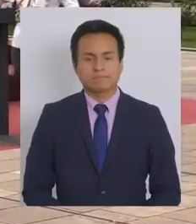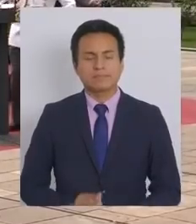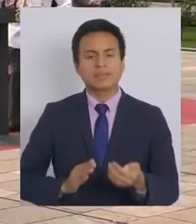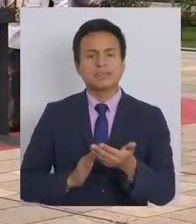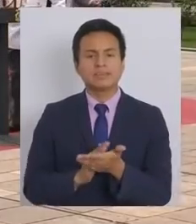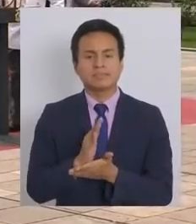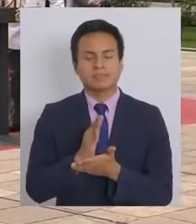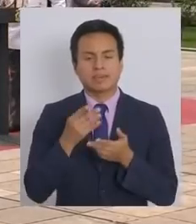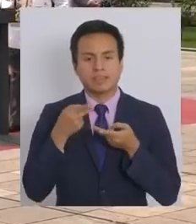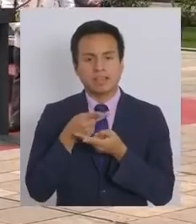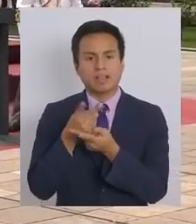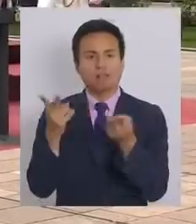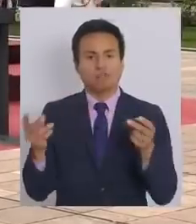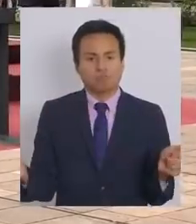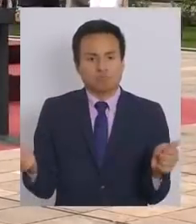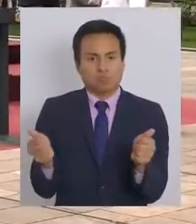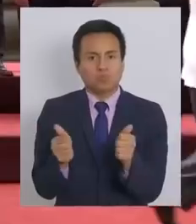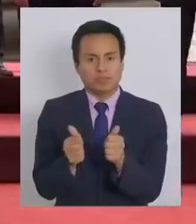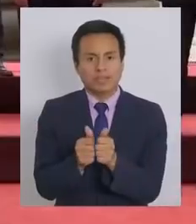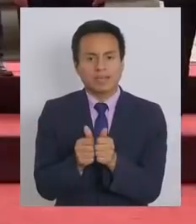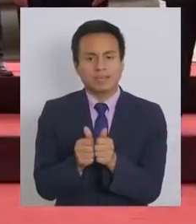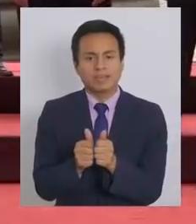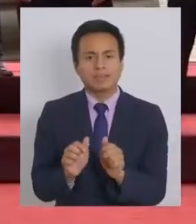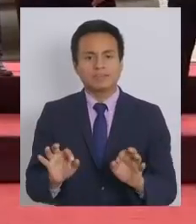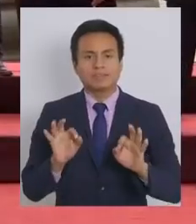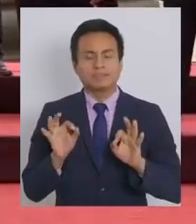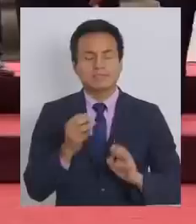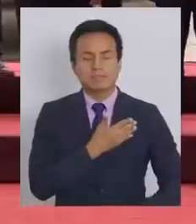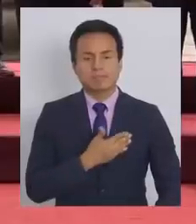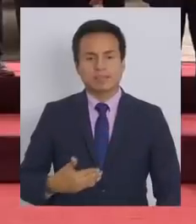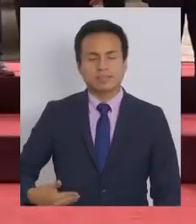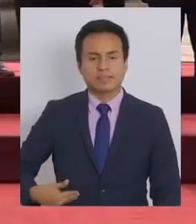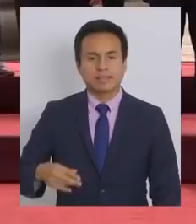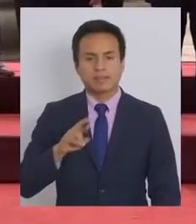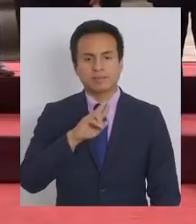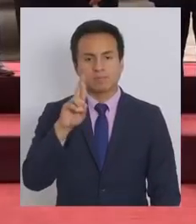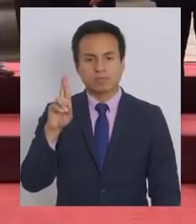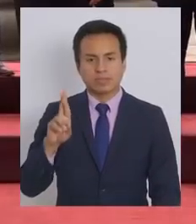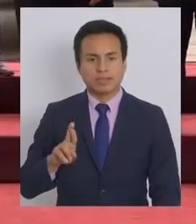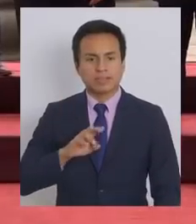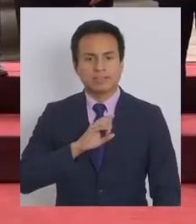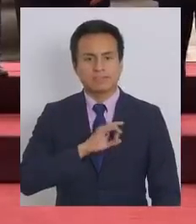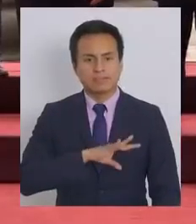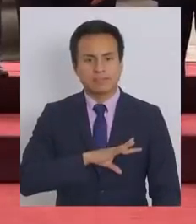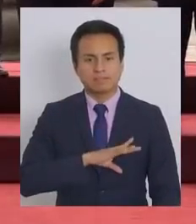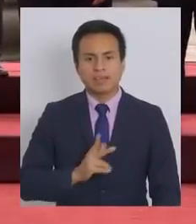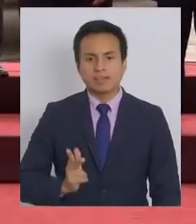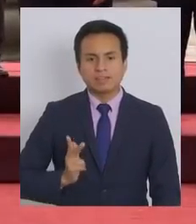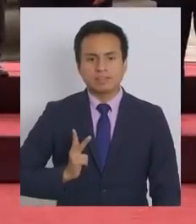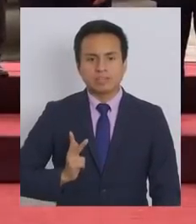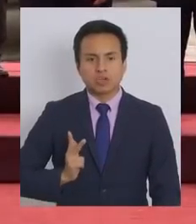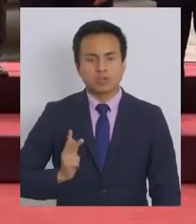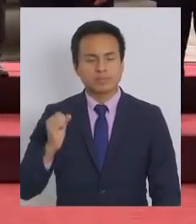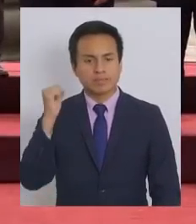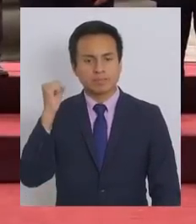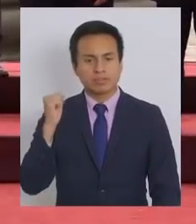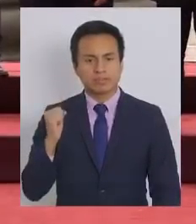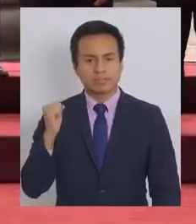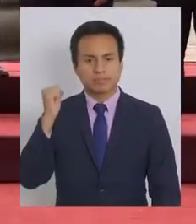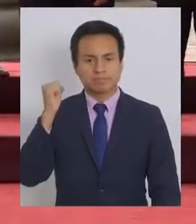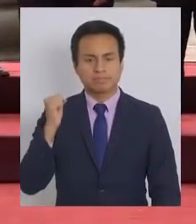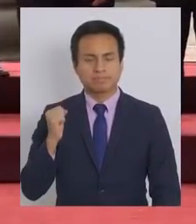Inicia la declaración conjunta Su Excelencia, el Presidente de la República de Chile, señor Sebastián